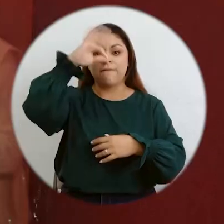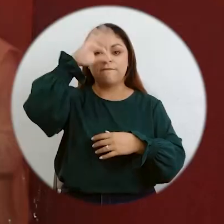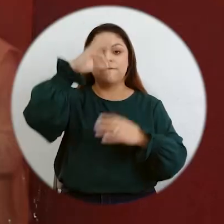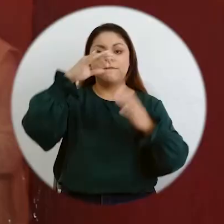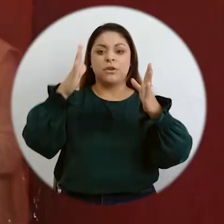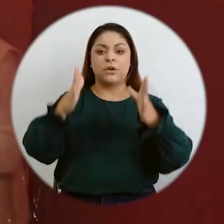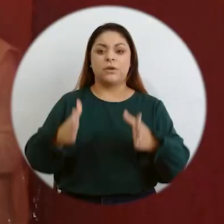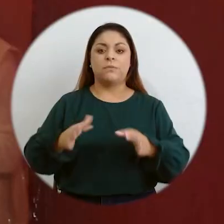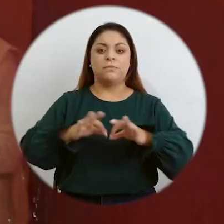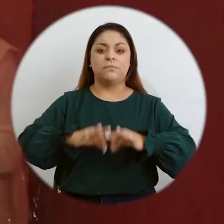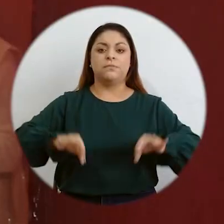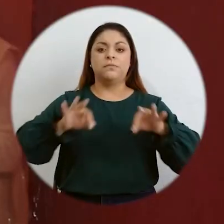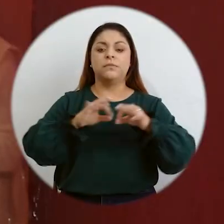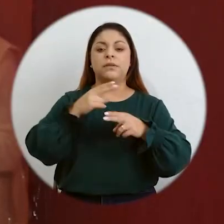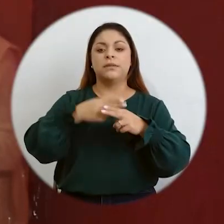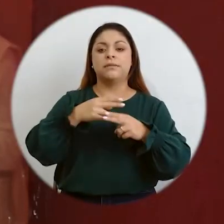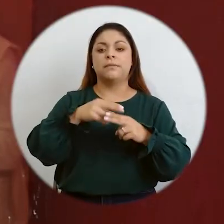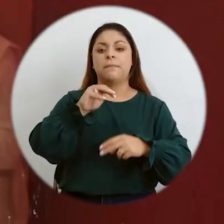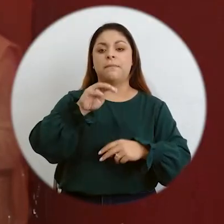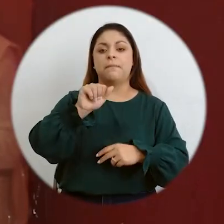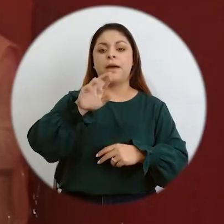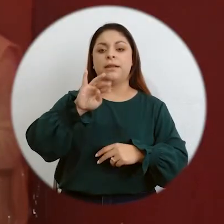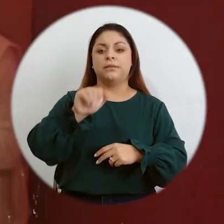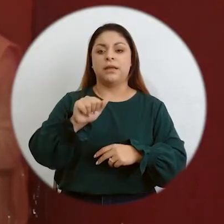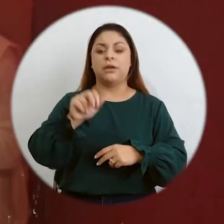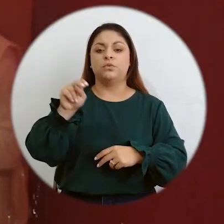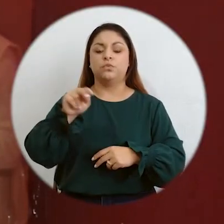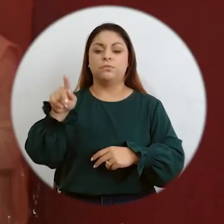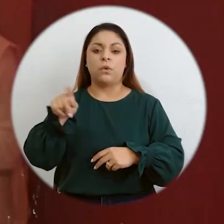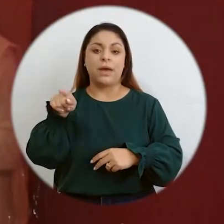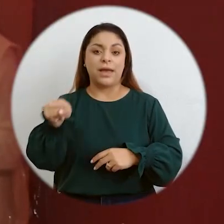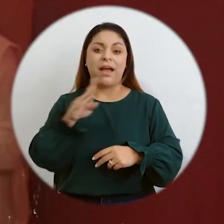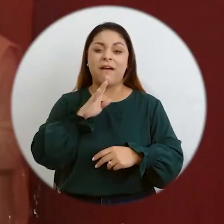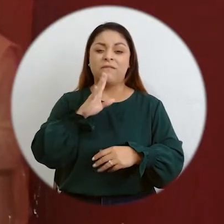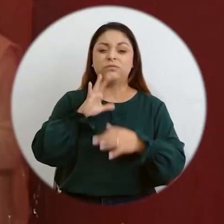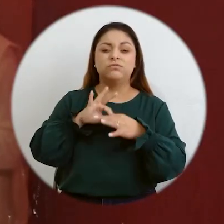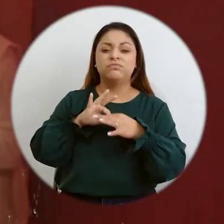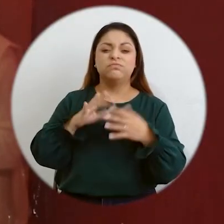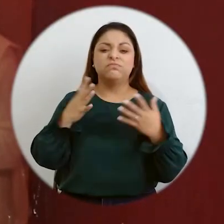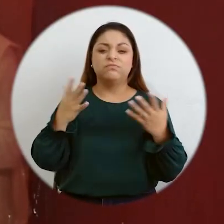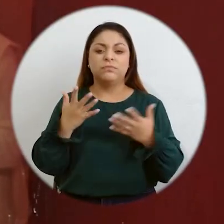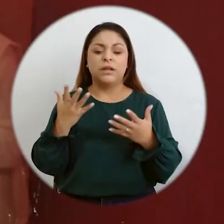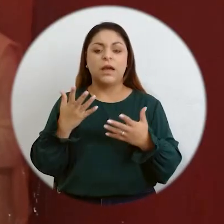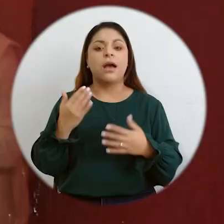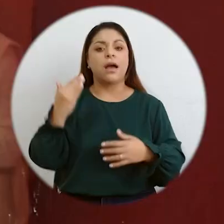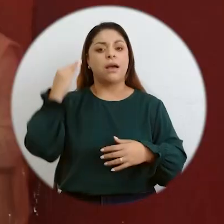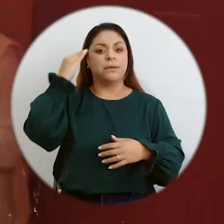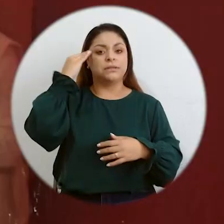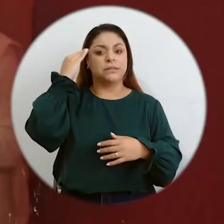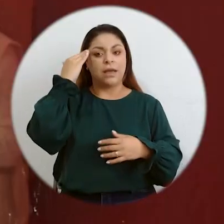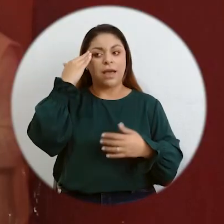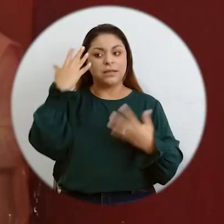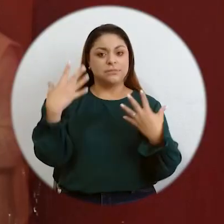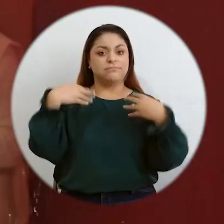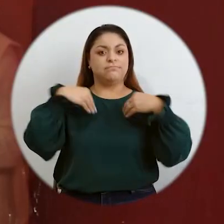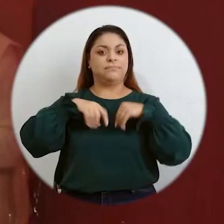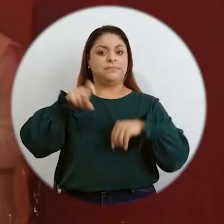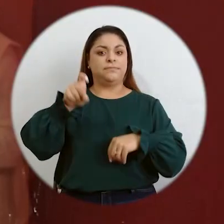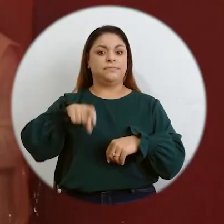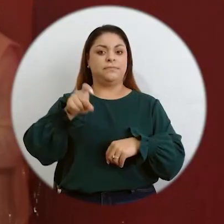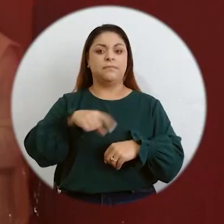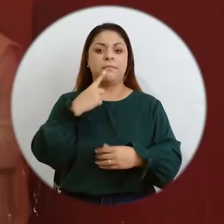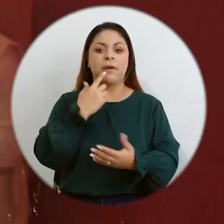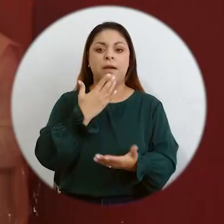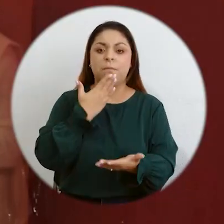muy importante que se llama Martha Nussbaum, que habla sobre las capacidades que necesitamos para tener una